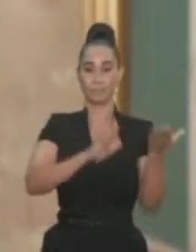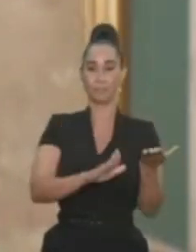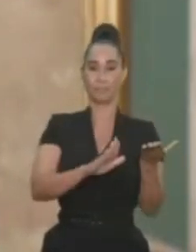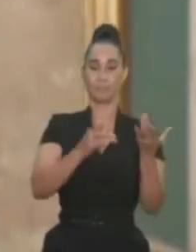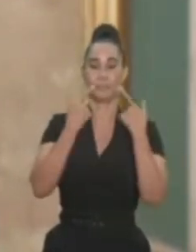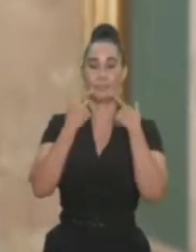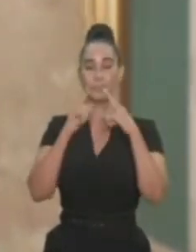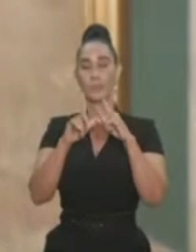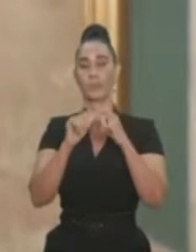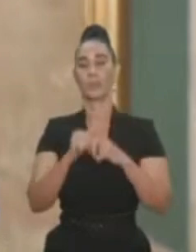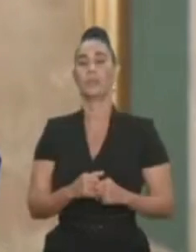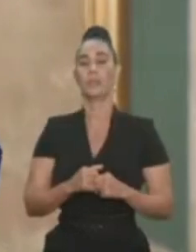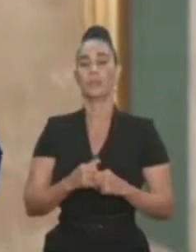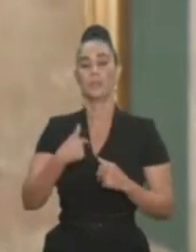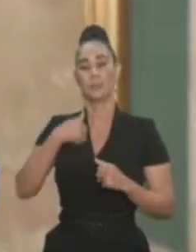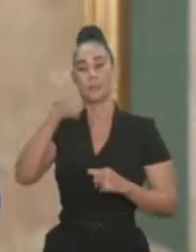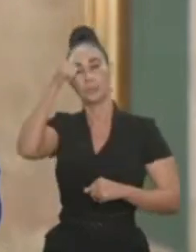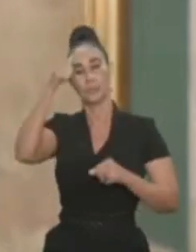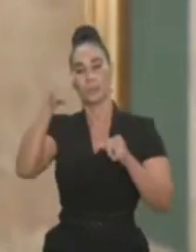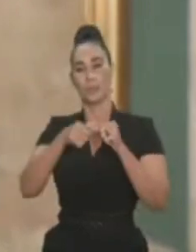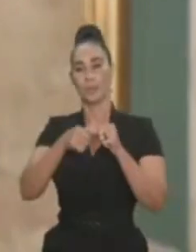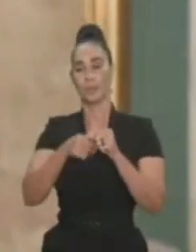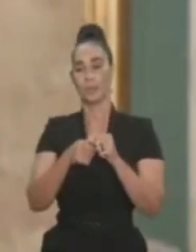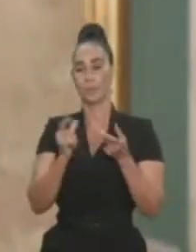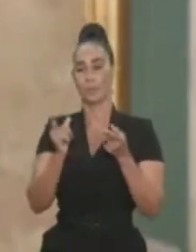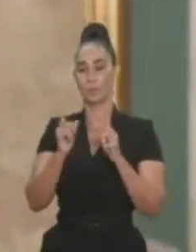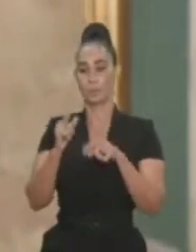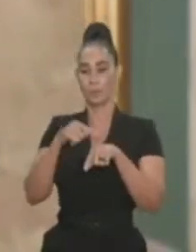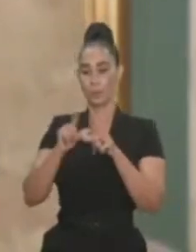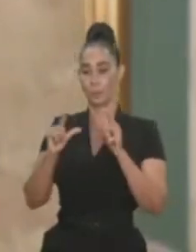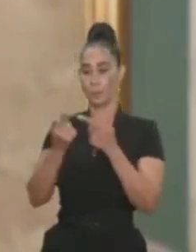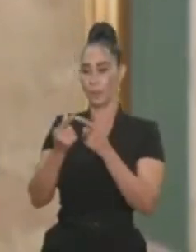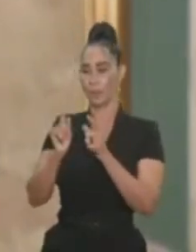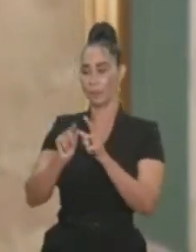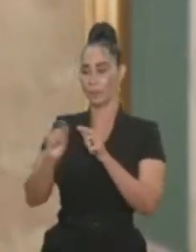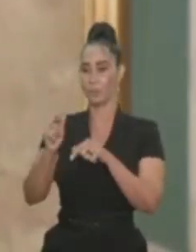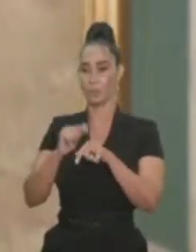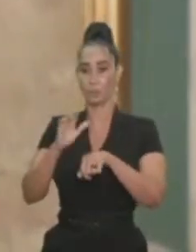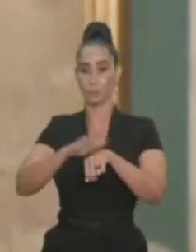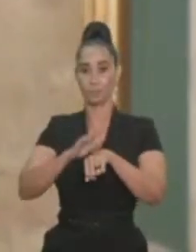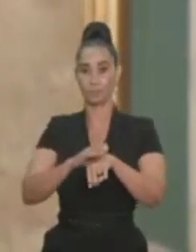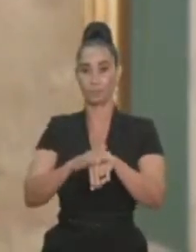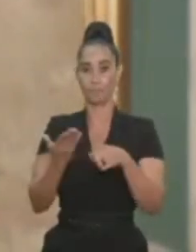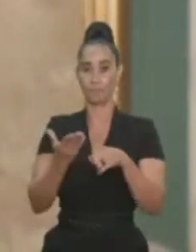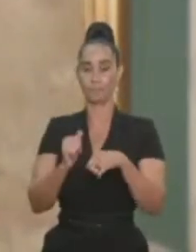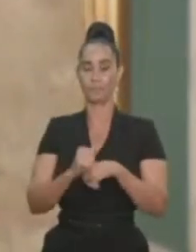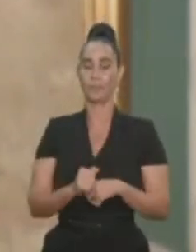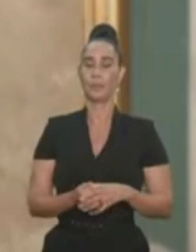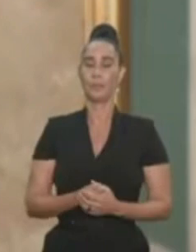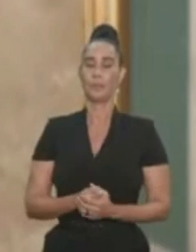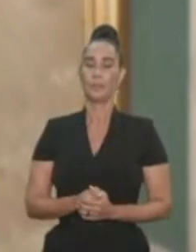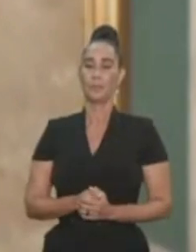noticia, que me recuerdo exactamente dónde estaba, hacia dónde me dirigí y